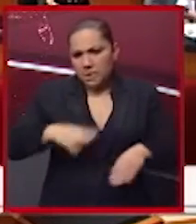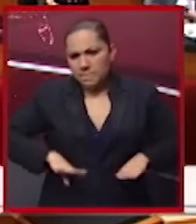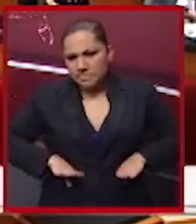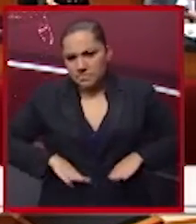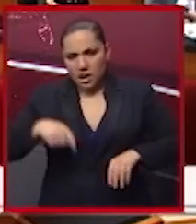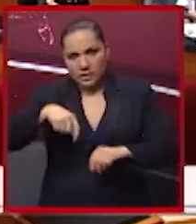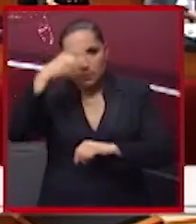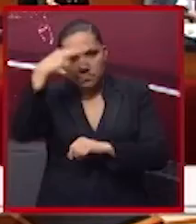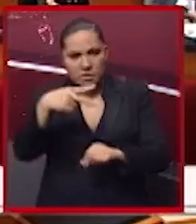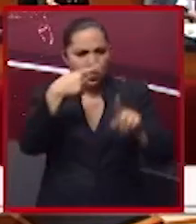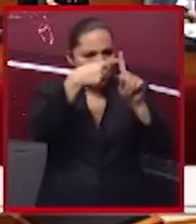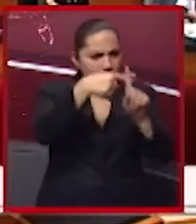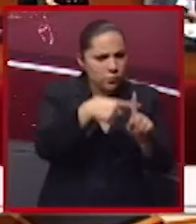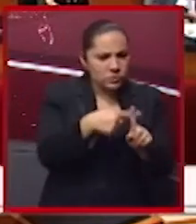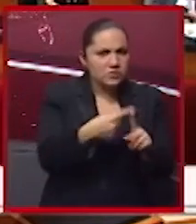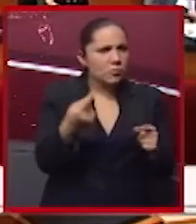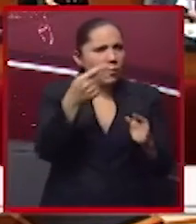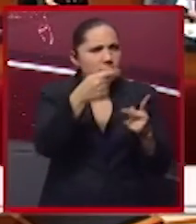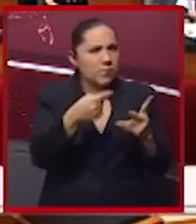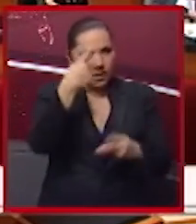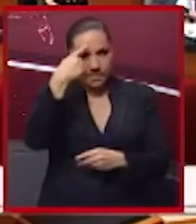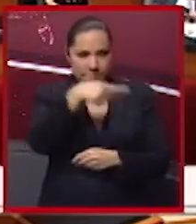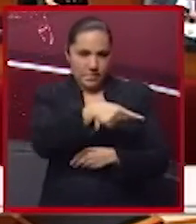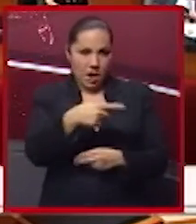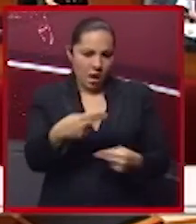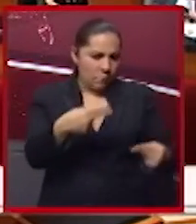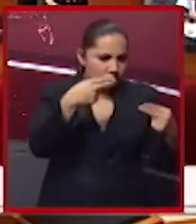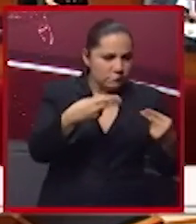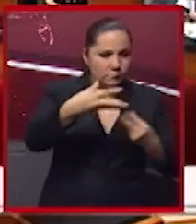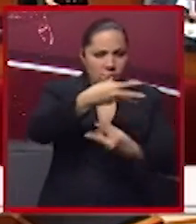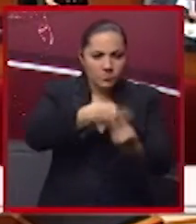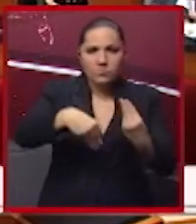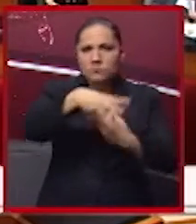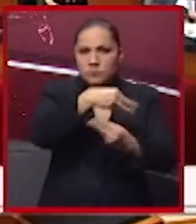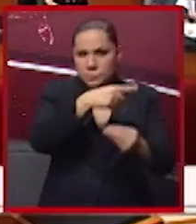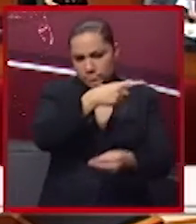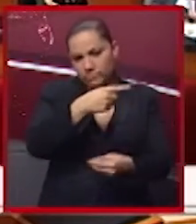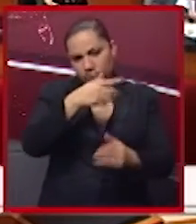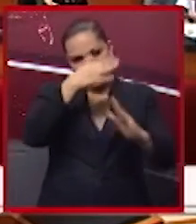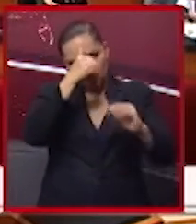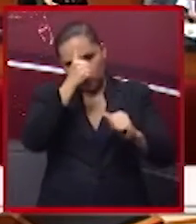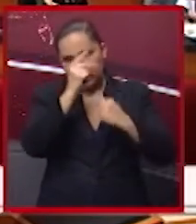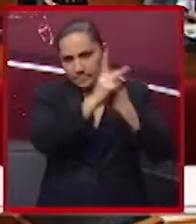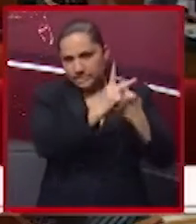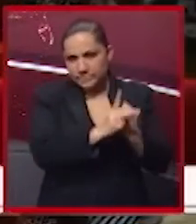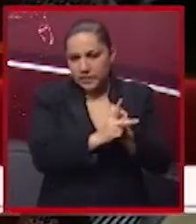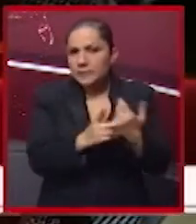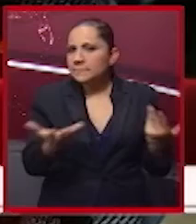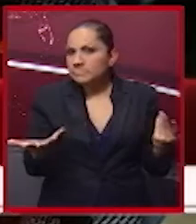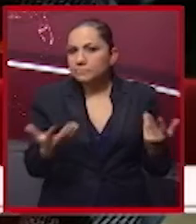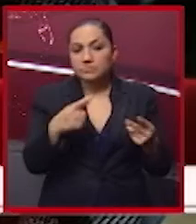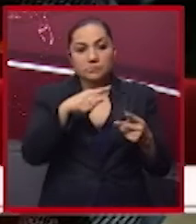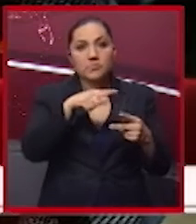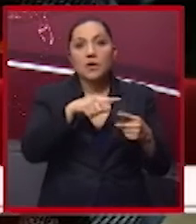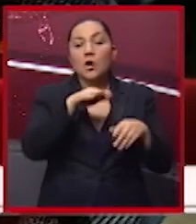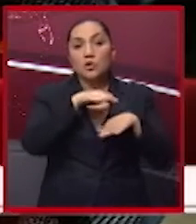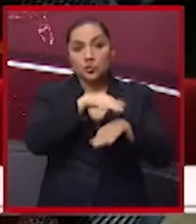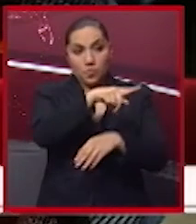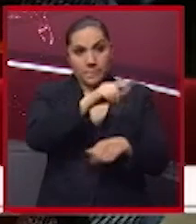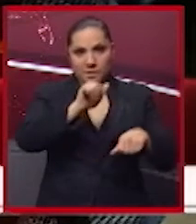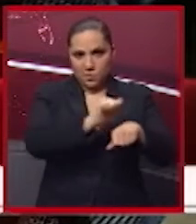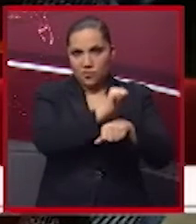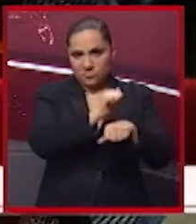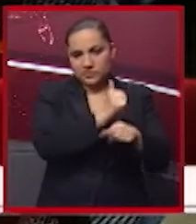en la economía mexicana? En primer lugar, nos gustaría conocer sobre las tarifas de importaciones de automóviles que sabemos que en